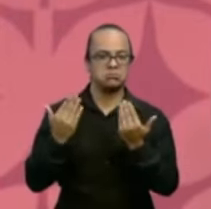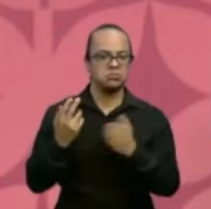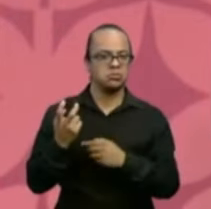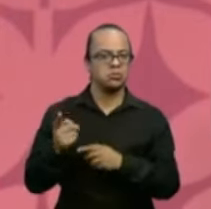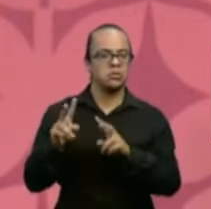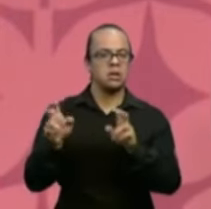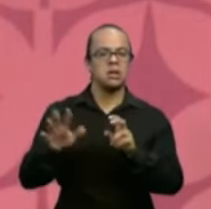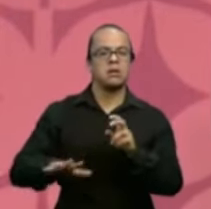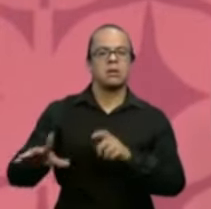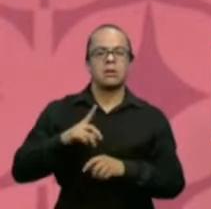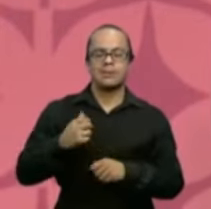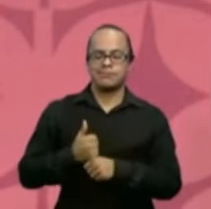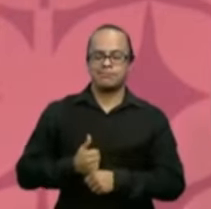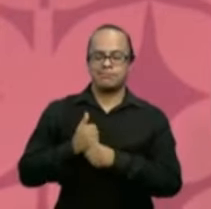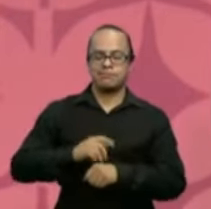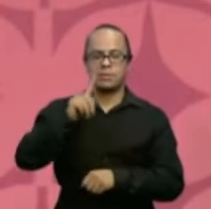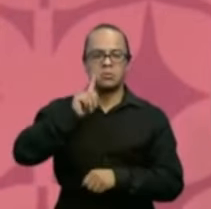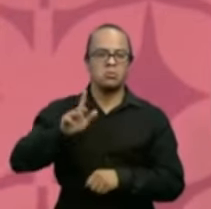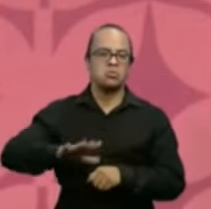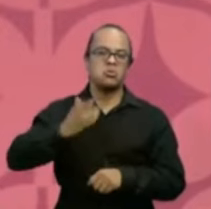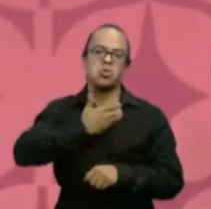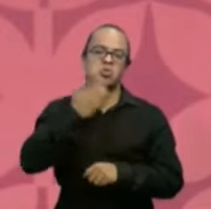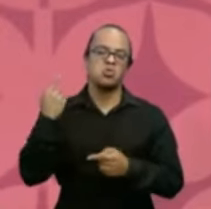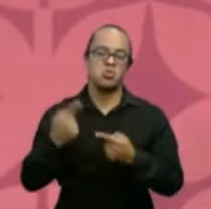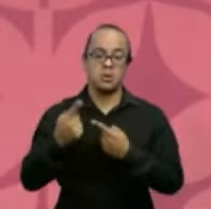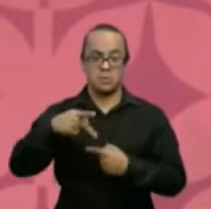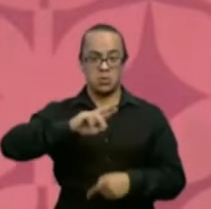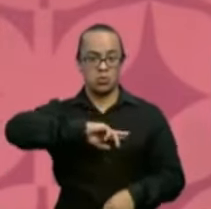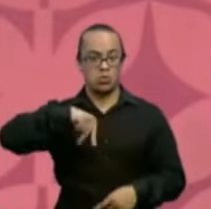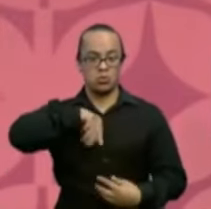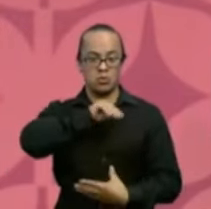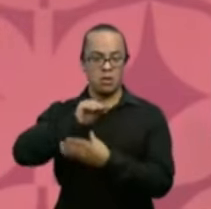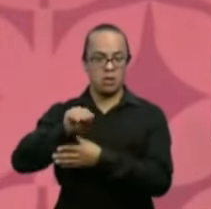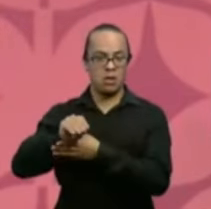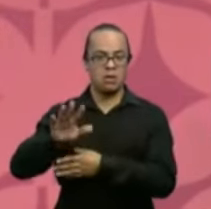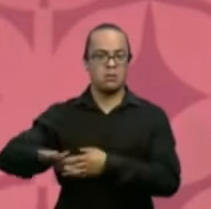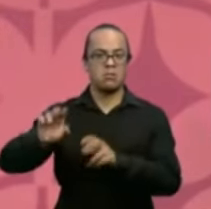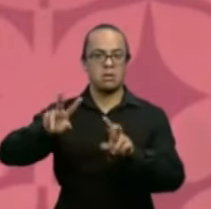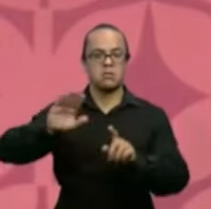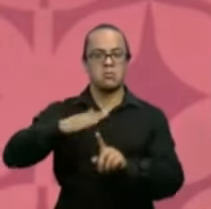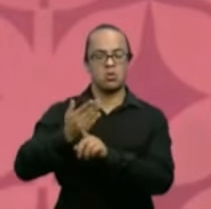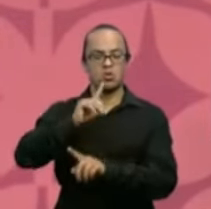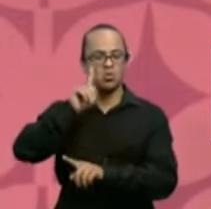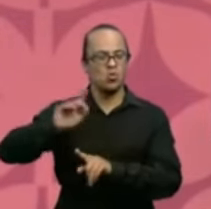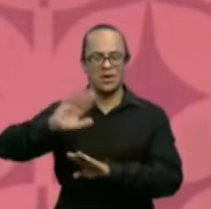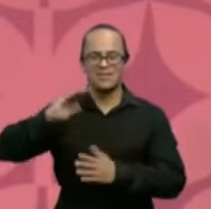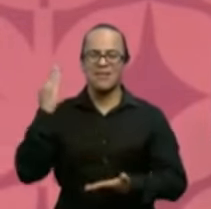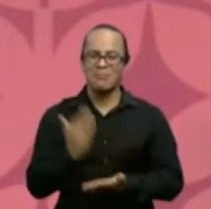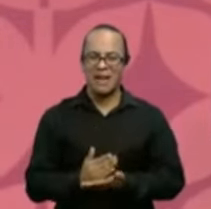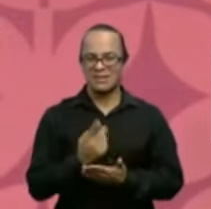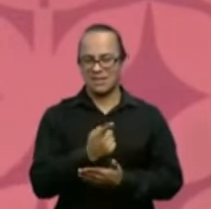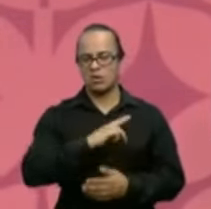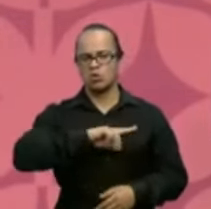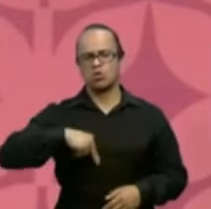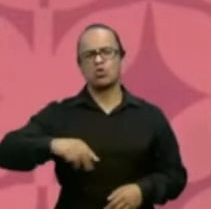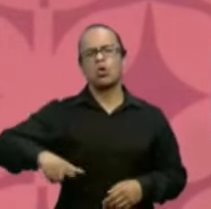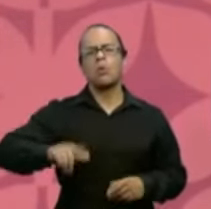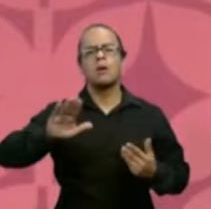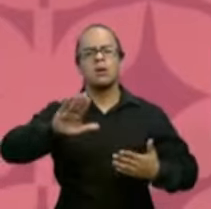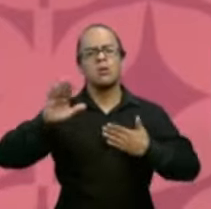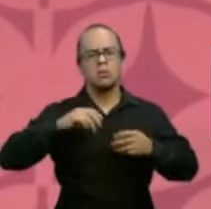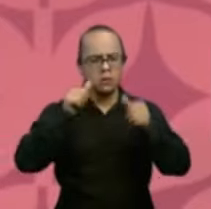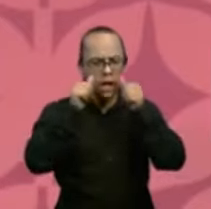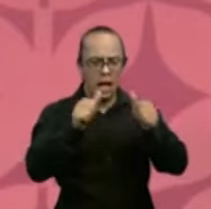dolorosos problemas que sufrimos. No más omisiones frente a los delitos cometidos contra la mujer. Mi gobierno no solo